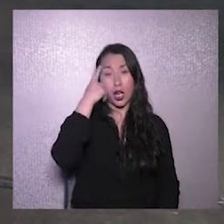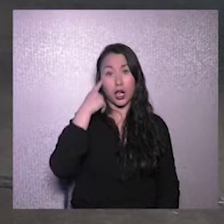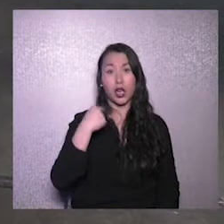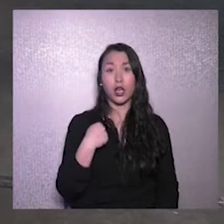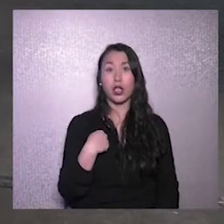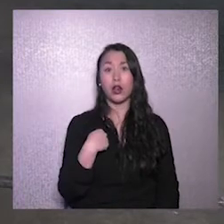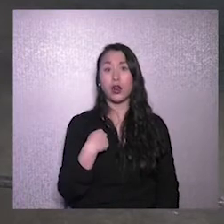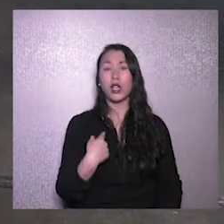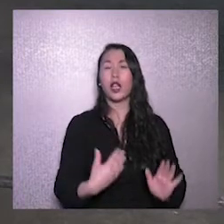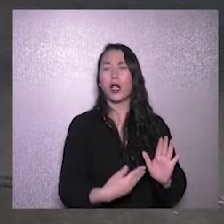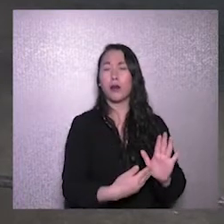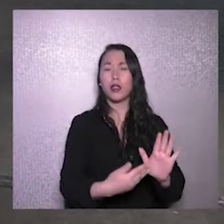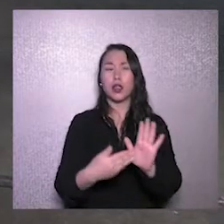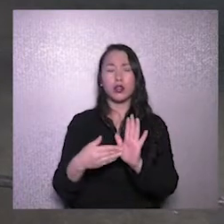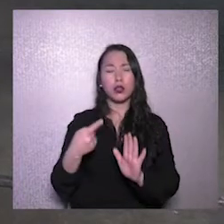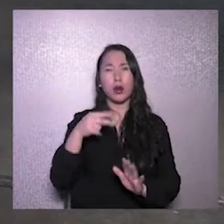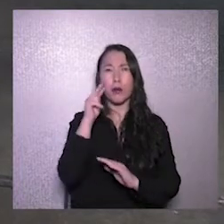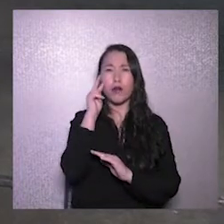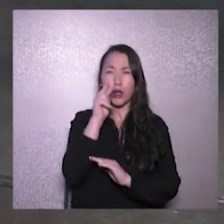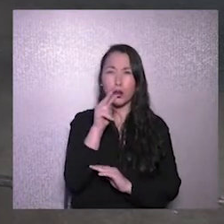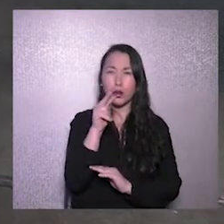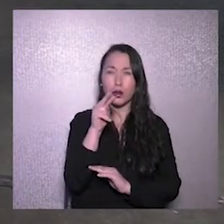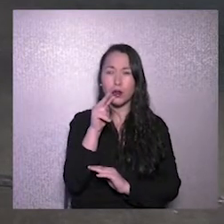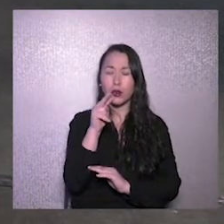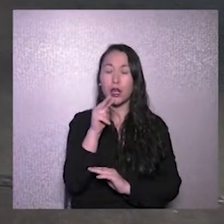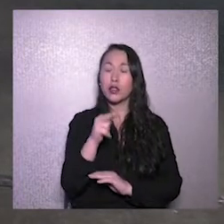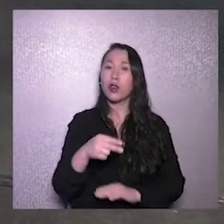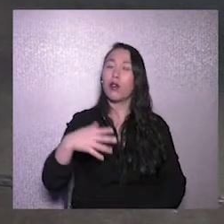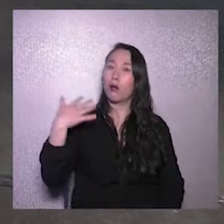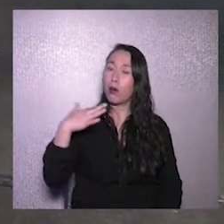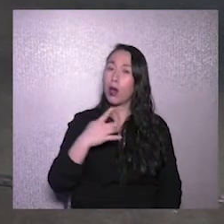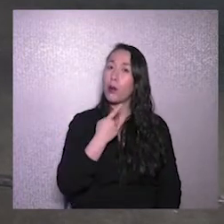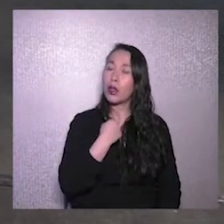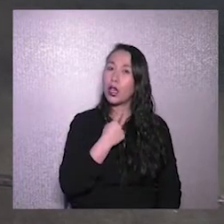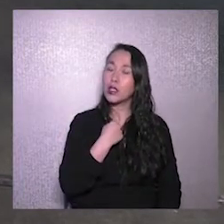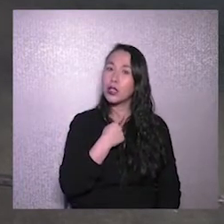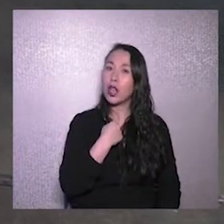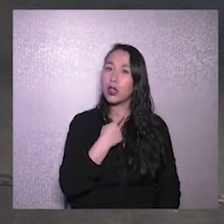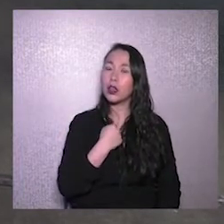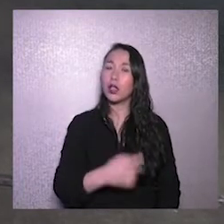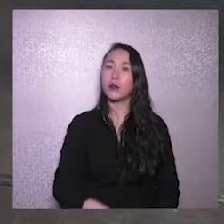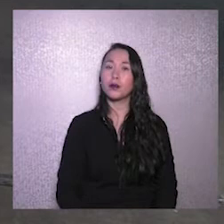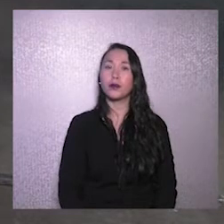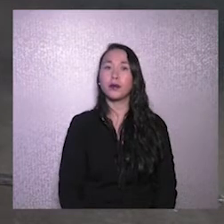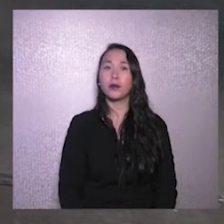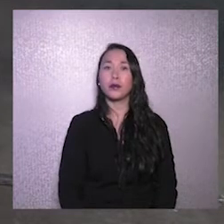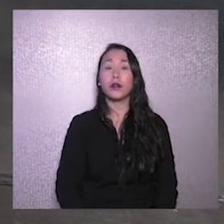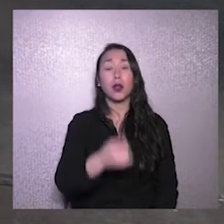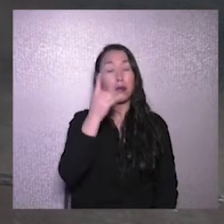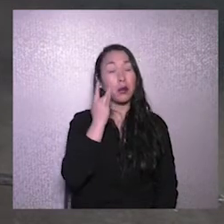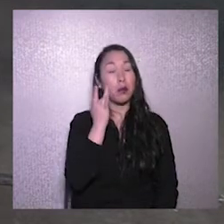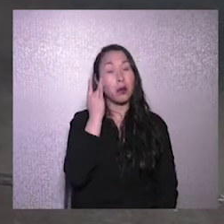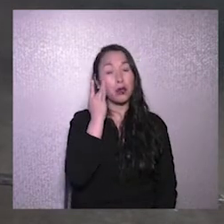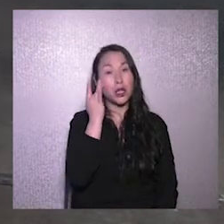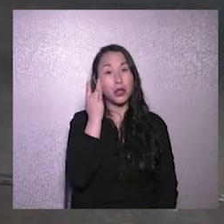las presentaciones que hemos escuchado han sido extremadamente interesantes. Creo que estoy muy contento por